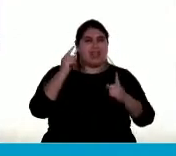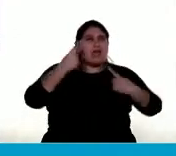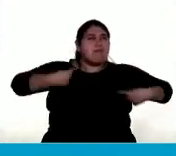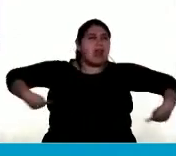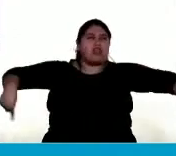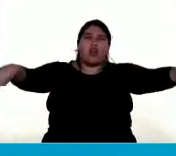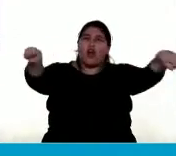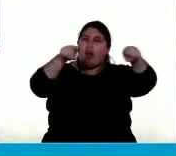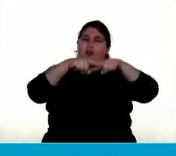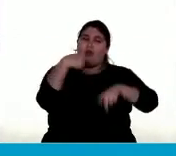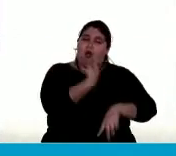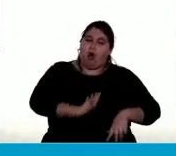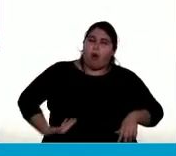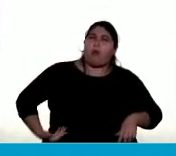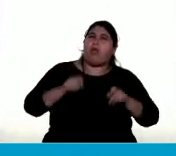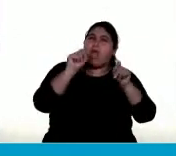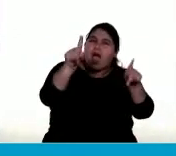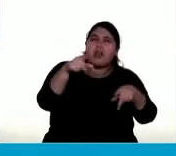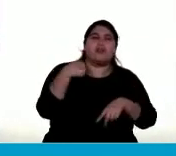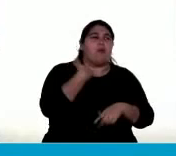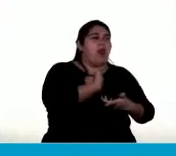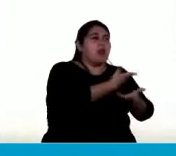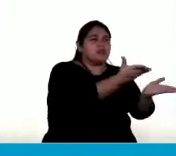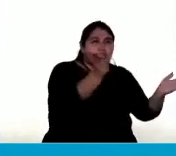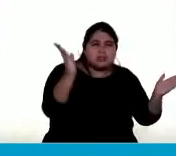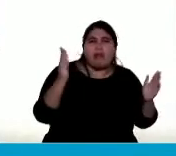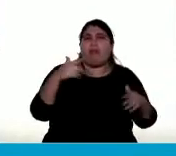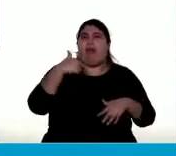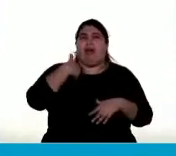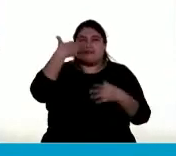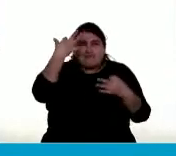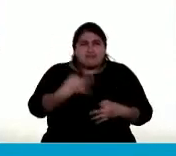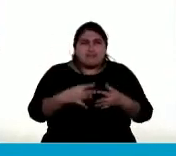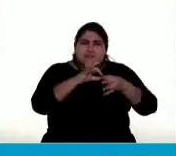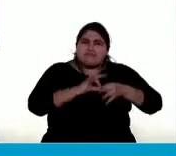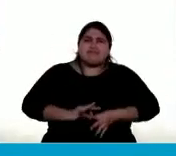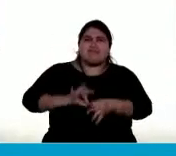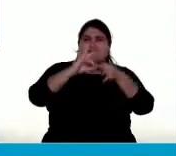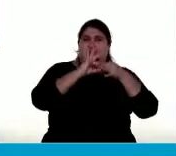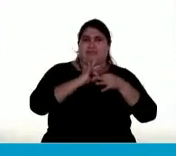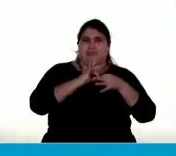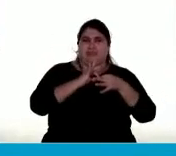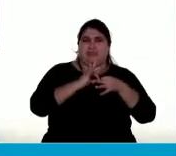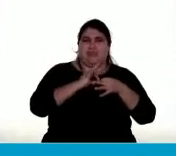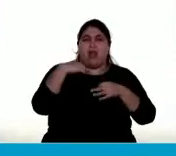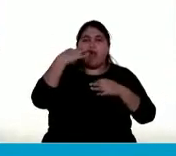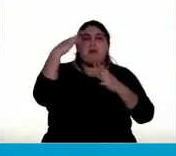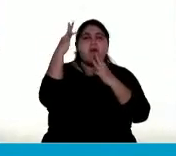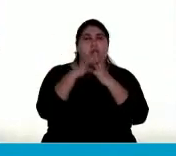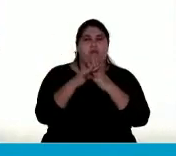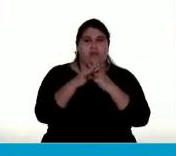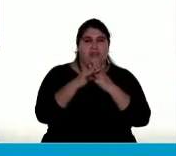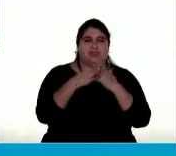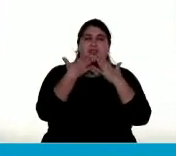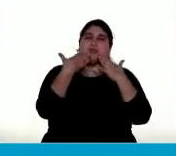para el gobierno, es para la sociedad. El Estado debe funcionar en pleno y todos debemos comprometernos. Muchísimas gracias, señor presidente.